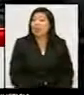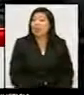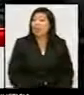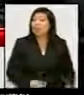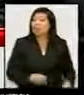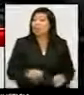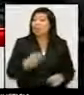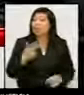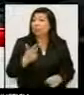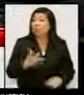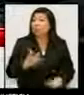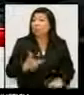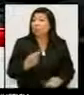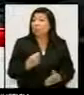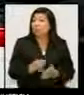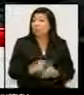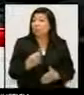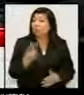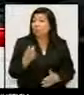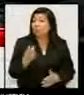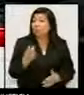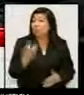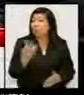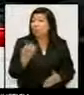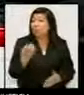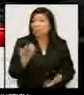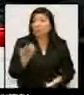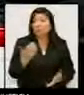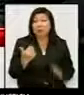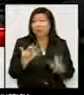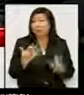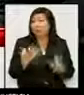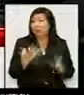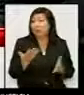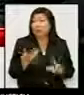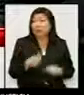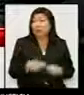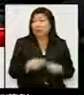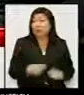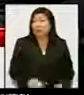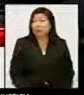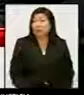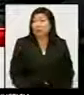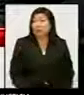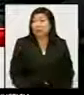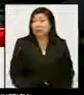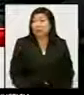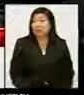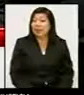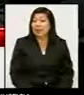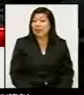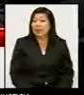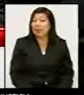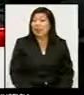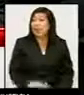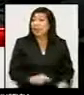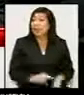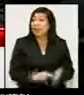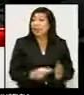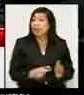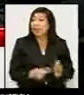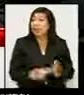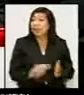movilizan en el tren local, pagando 2 soles o pagando 4 soles o pagando 10 soles, dependiendo del punto de partida, entonces implica